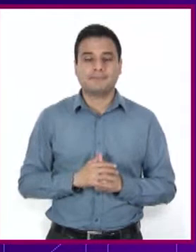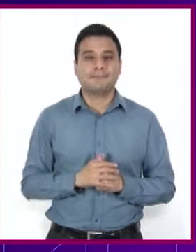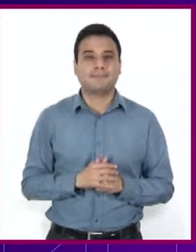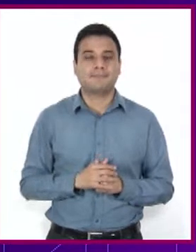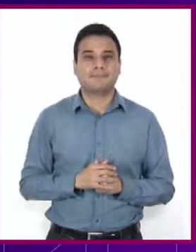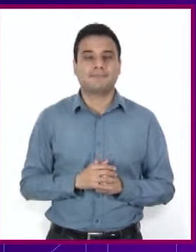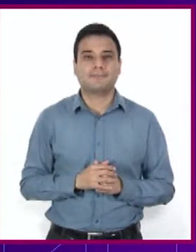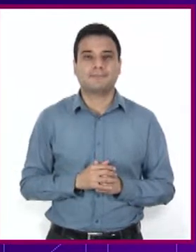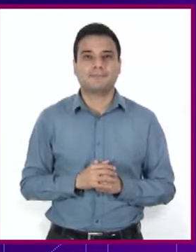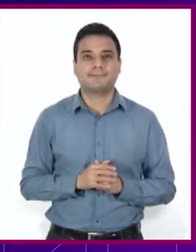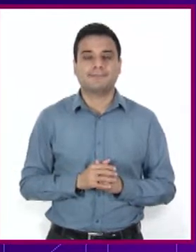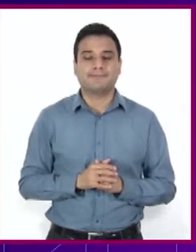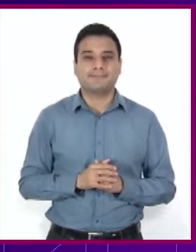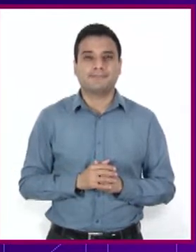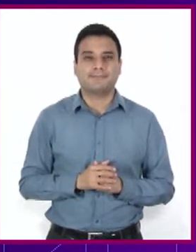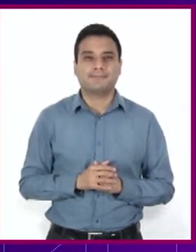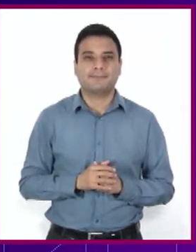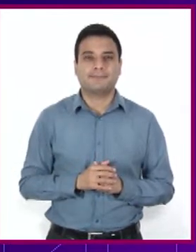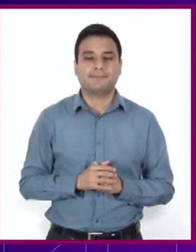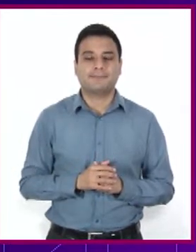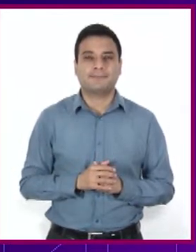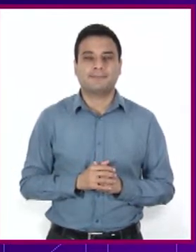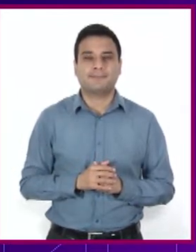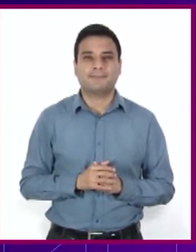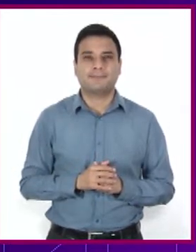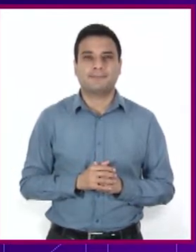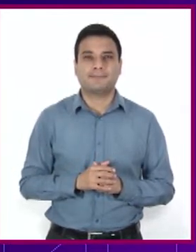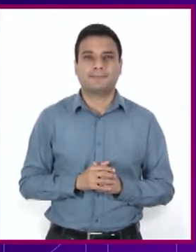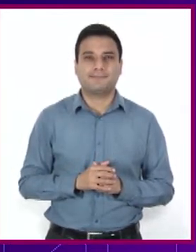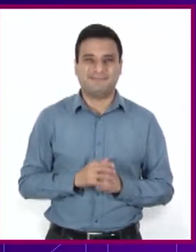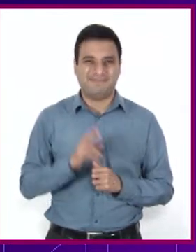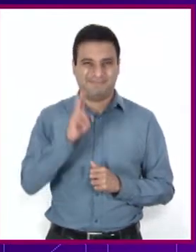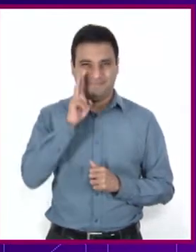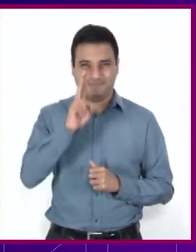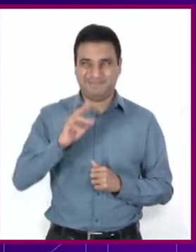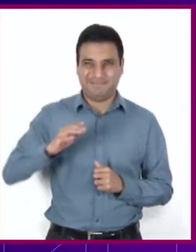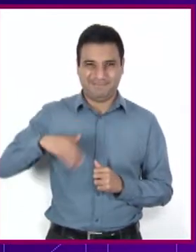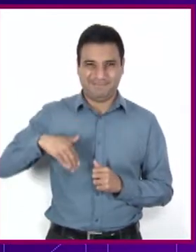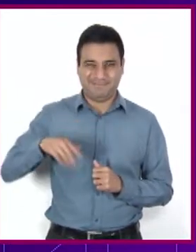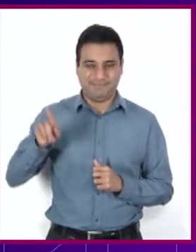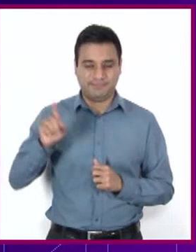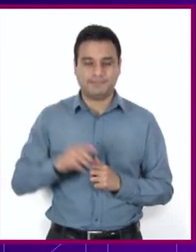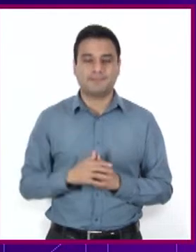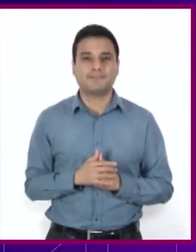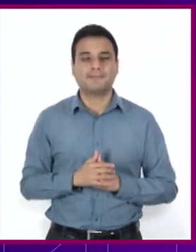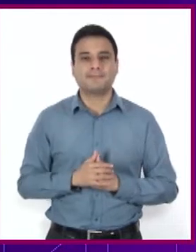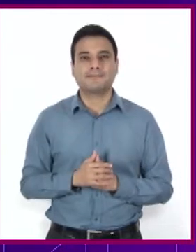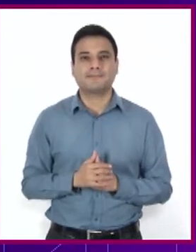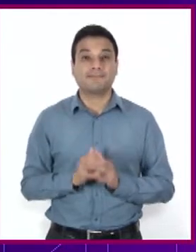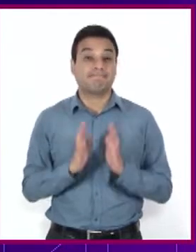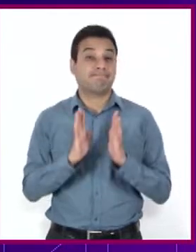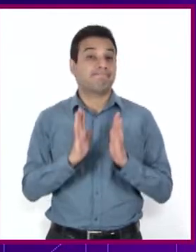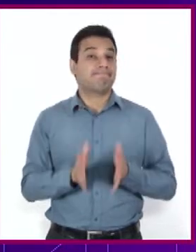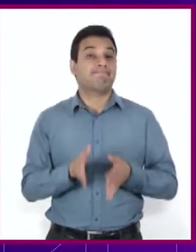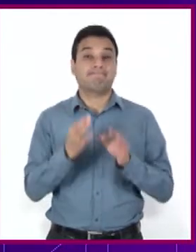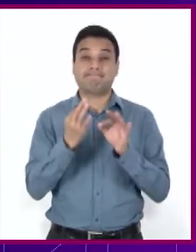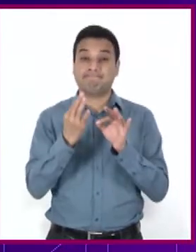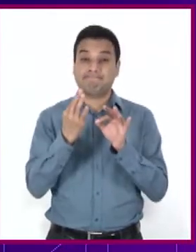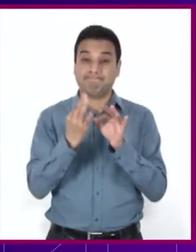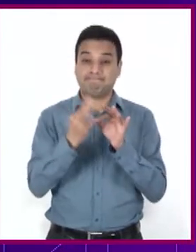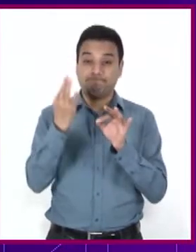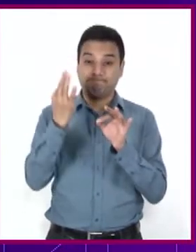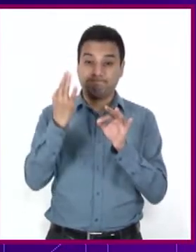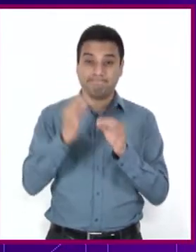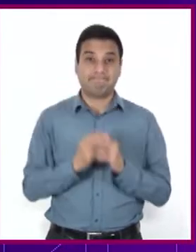identificados con su correspondiente letra mayúscula, como se muestra en la imagen. ¡Listo! Tenemos la